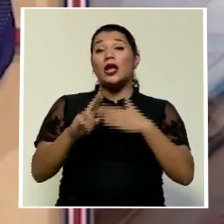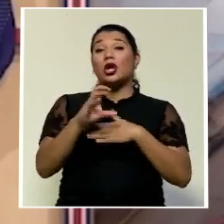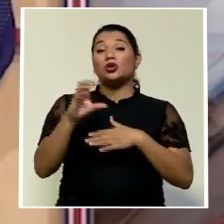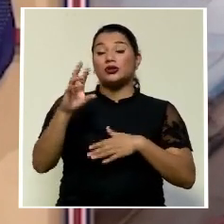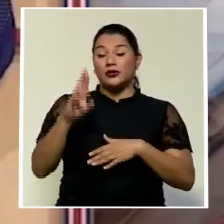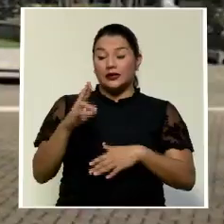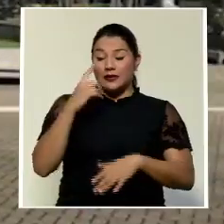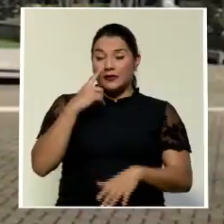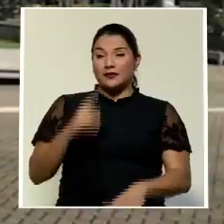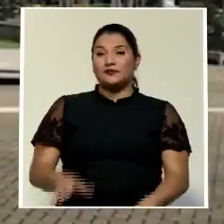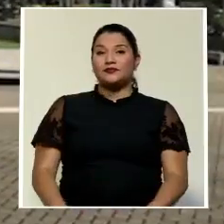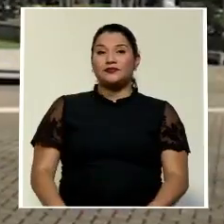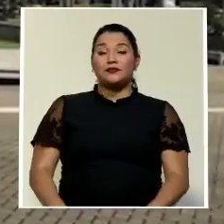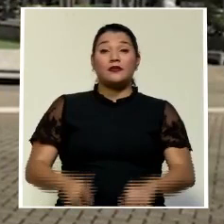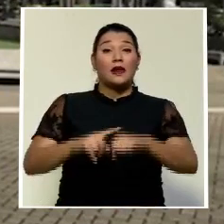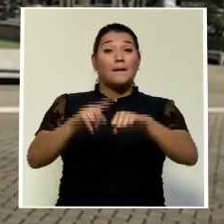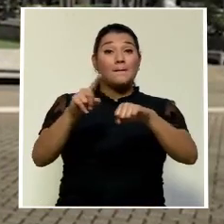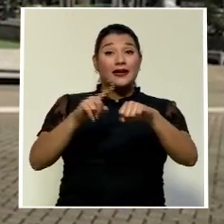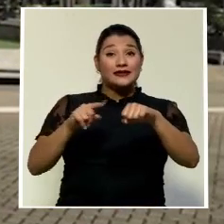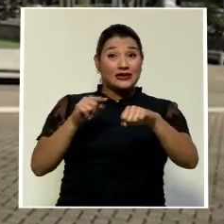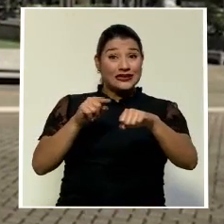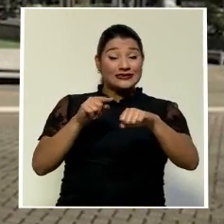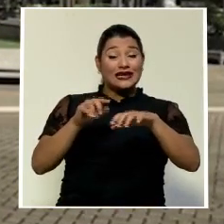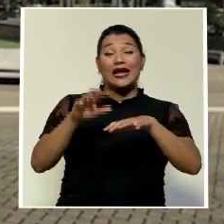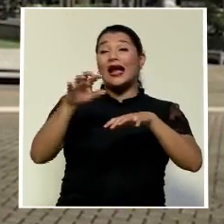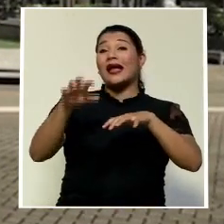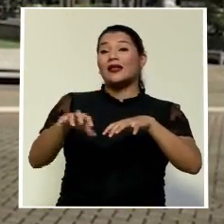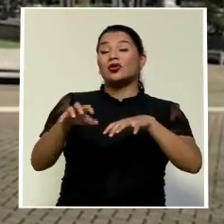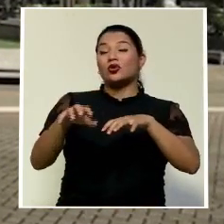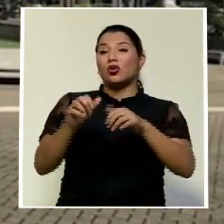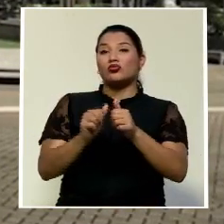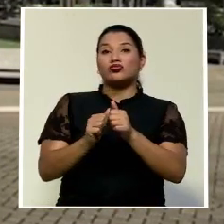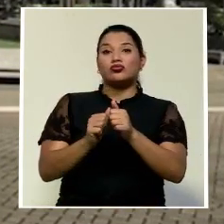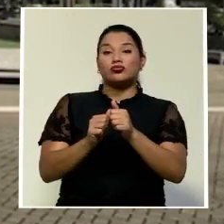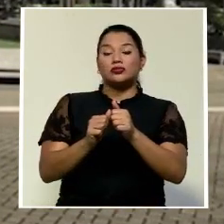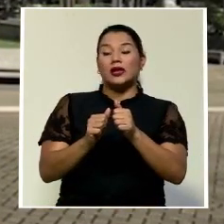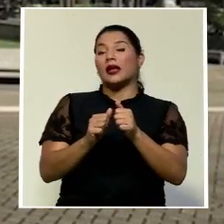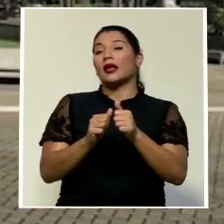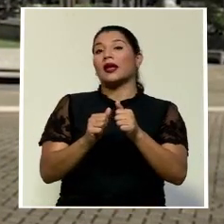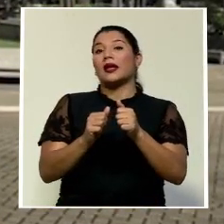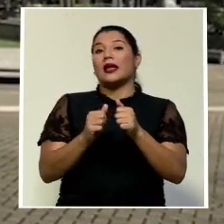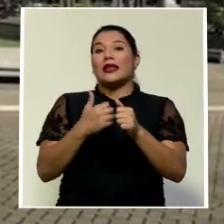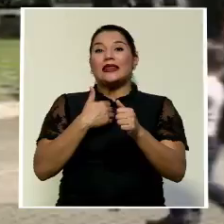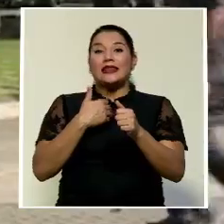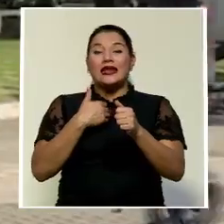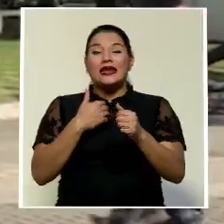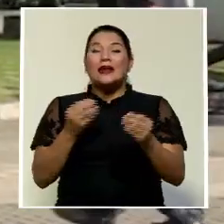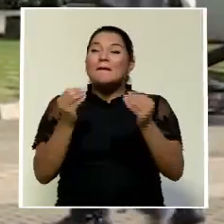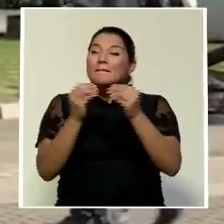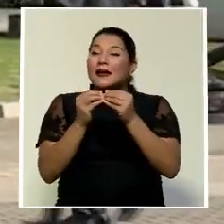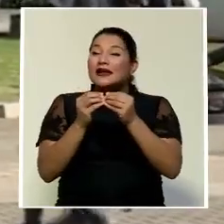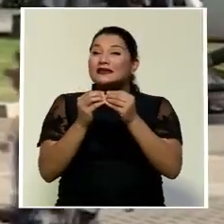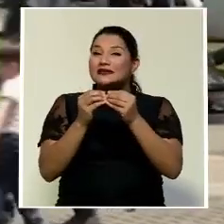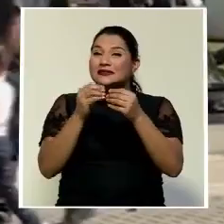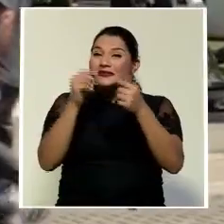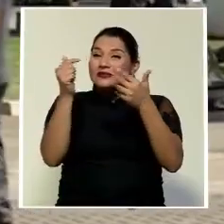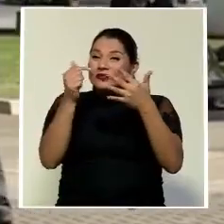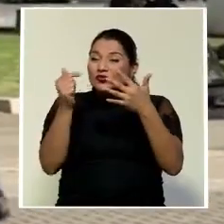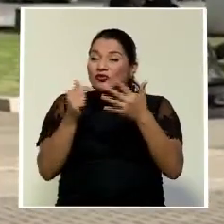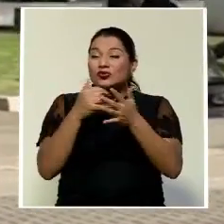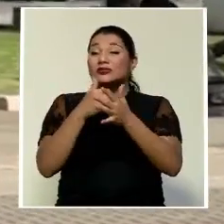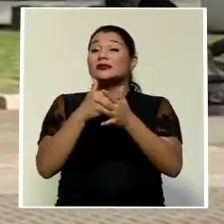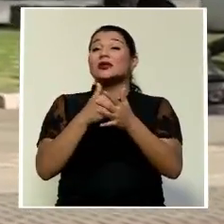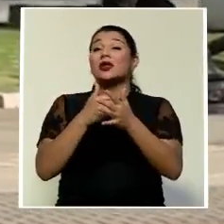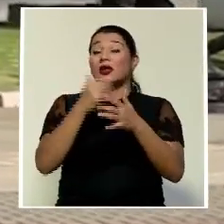Rica. Veamos. Pérez Celedón es uno de los cantones que sobresalen en el índice de factores de vulnerabilidad cantonal de